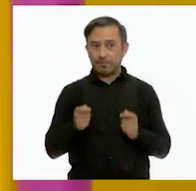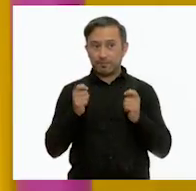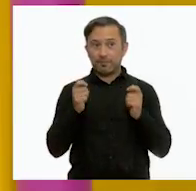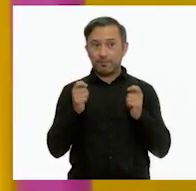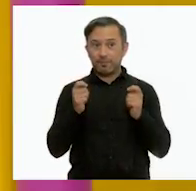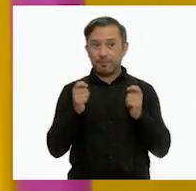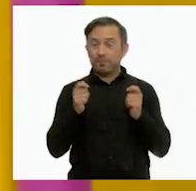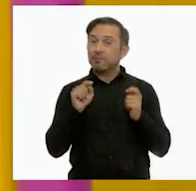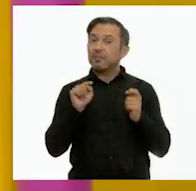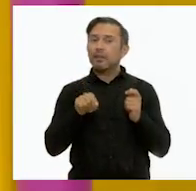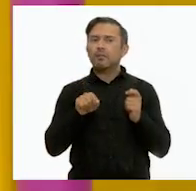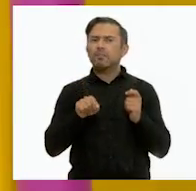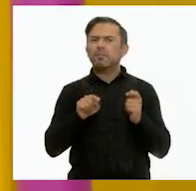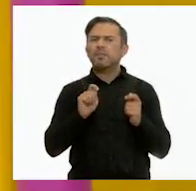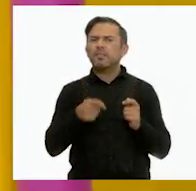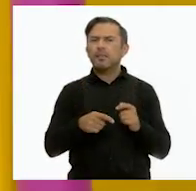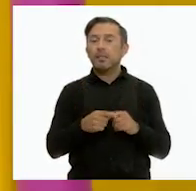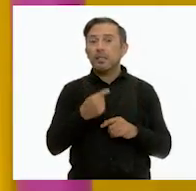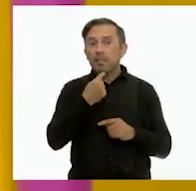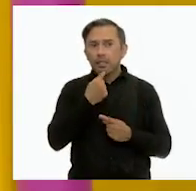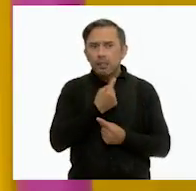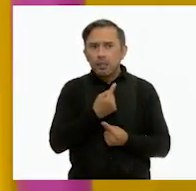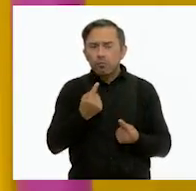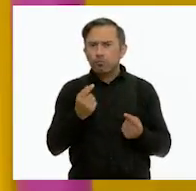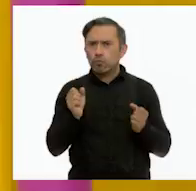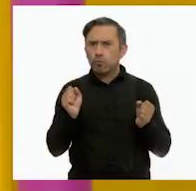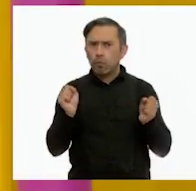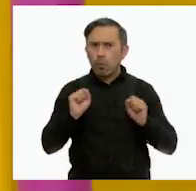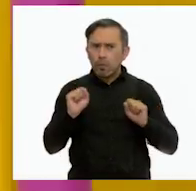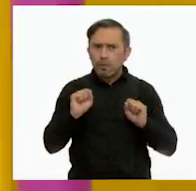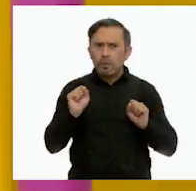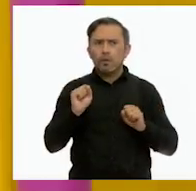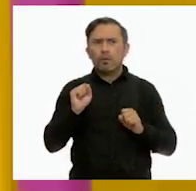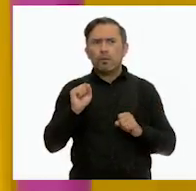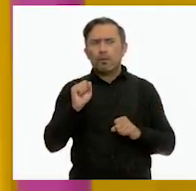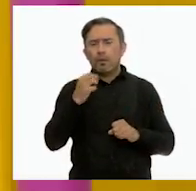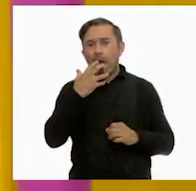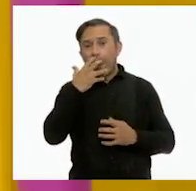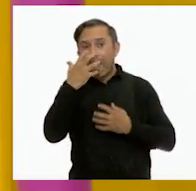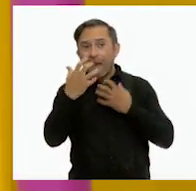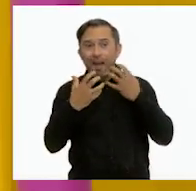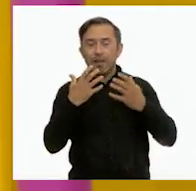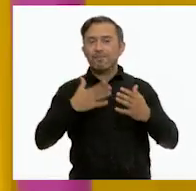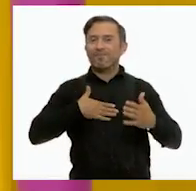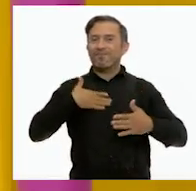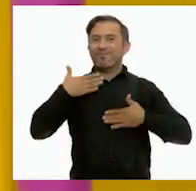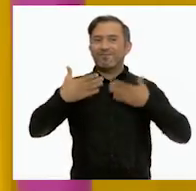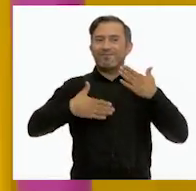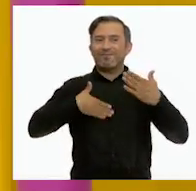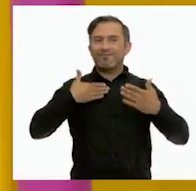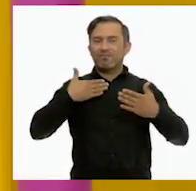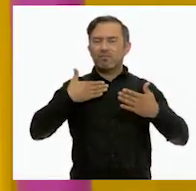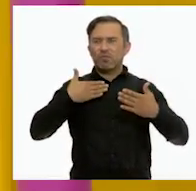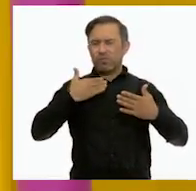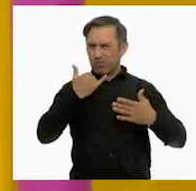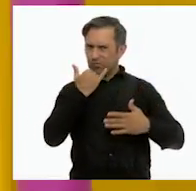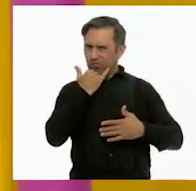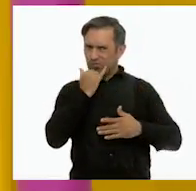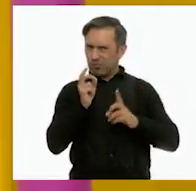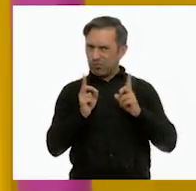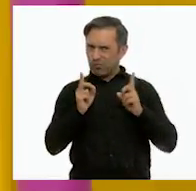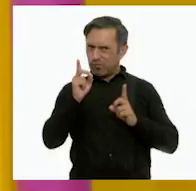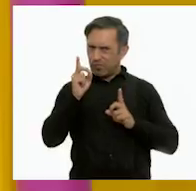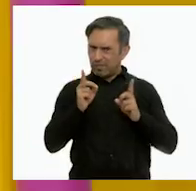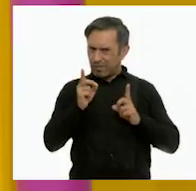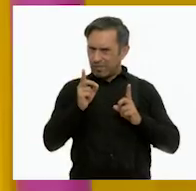Aquí parece que los niños están corriendo y gritando y disfrutando. Pero no estoy seguro si esto lo pueden